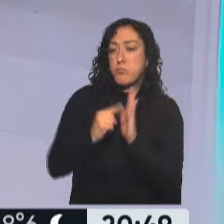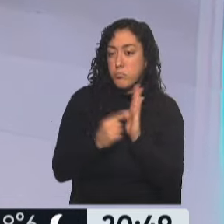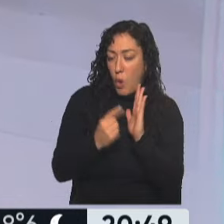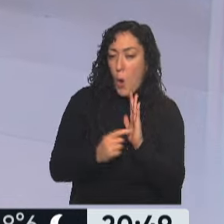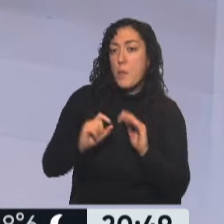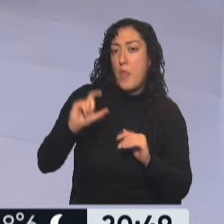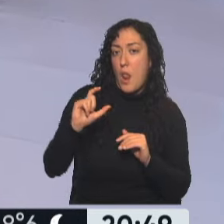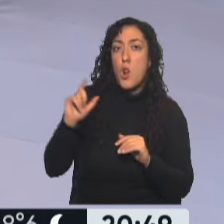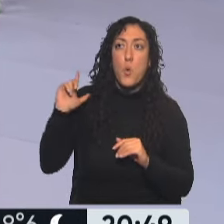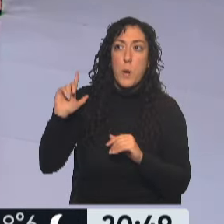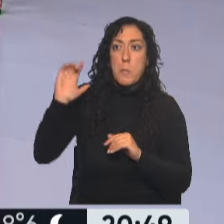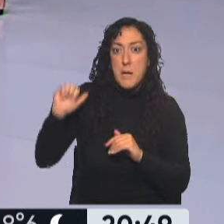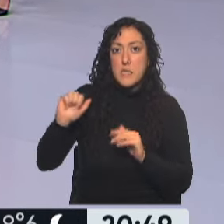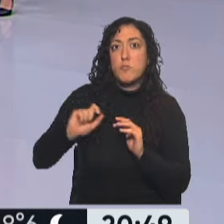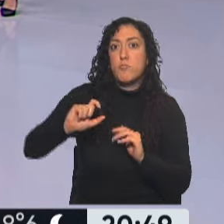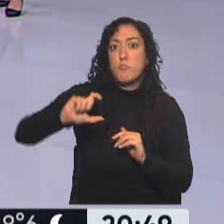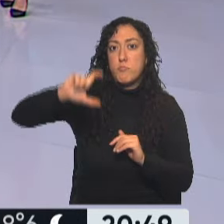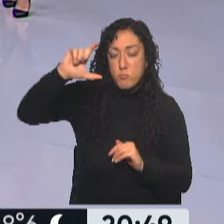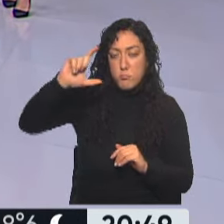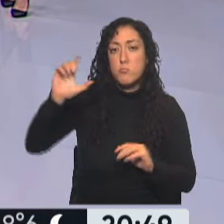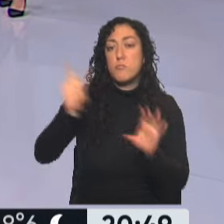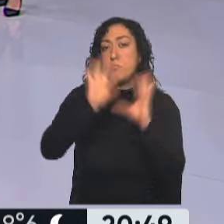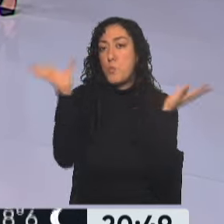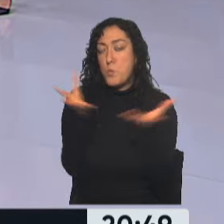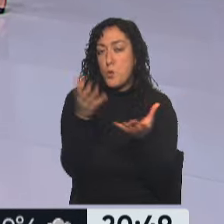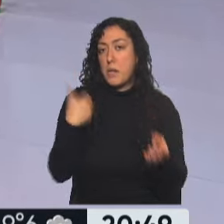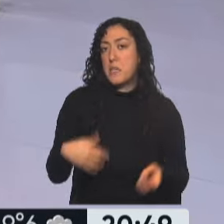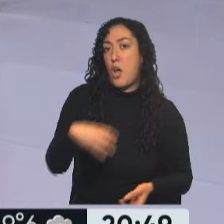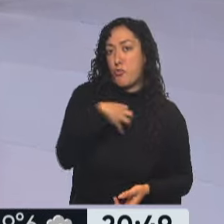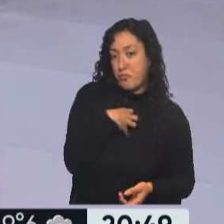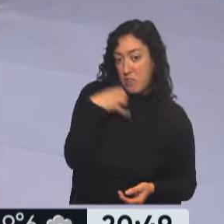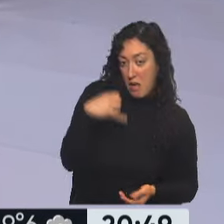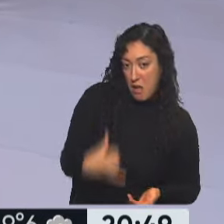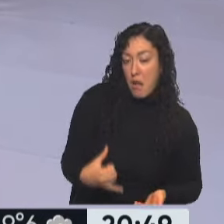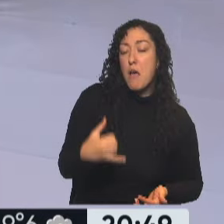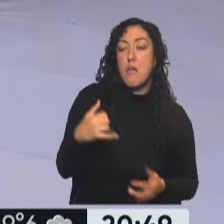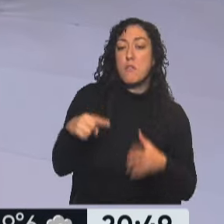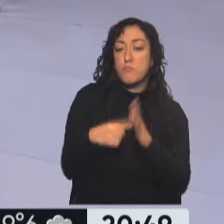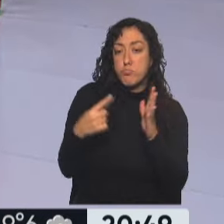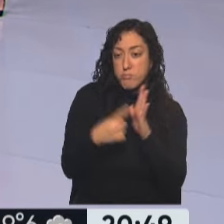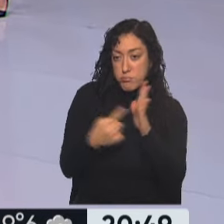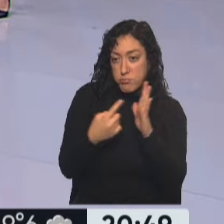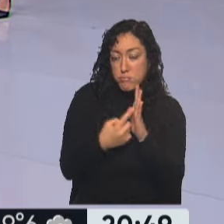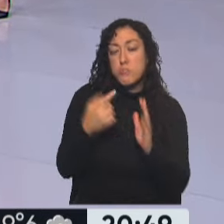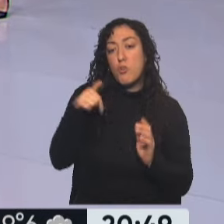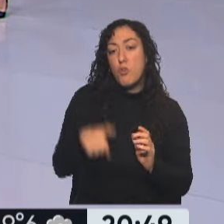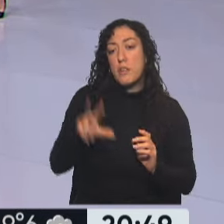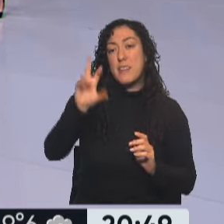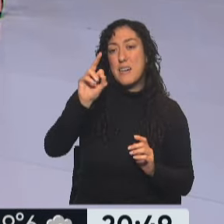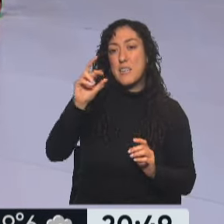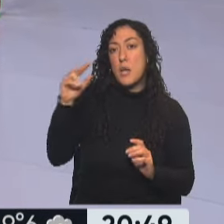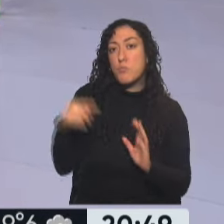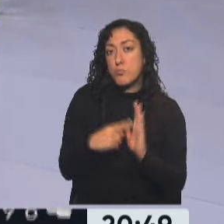tuvo, tiene que ver con la confianza que el resto del mundo tiene en la Argentina. Y la suba de este martes fue de 30